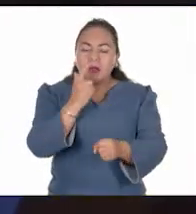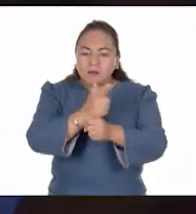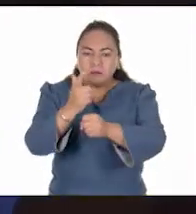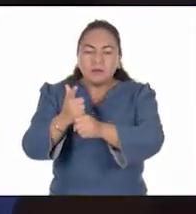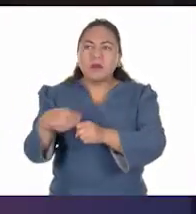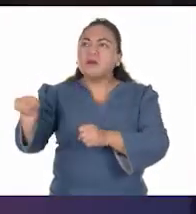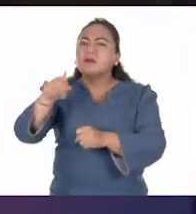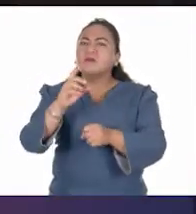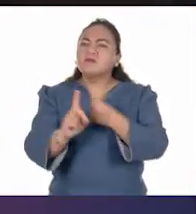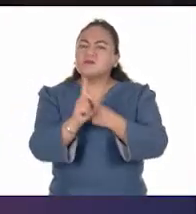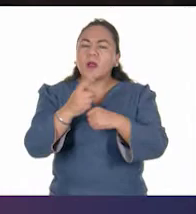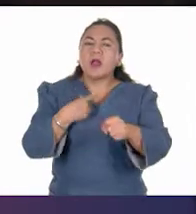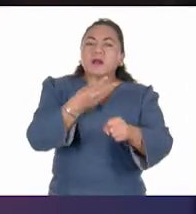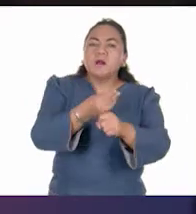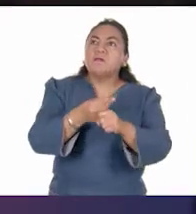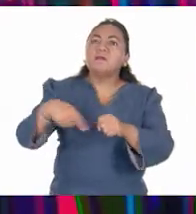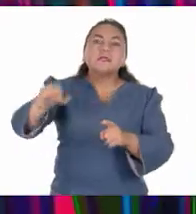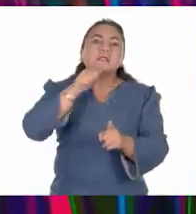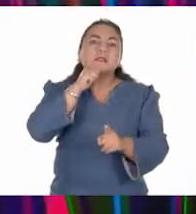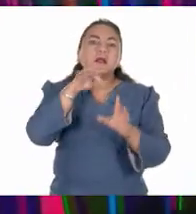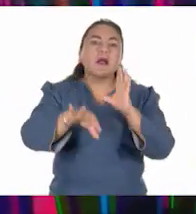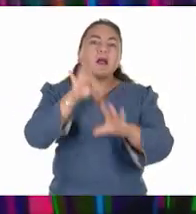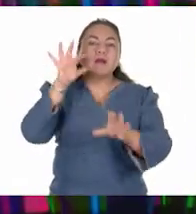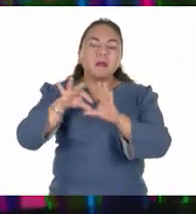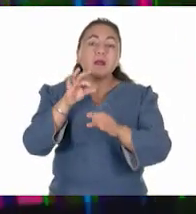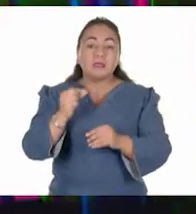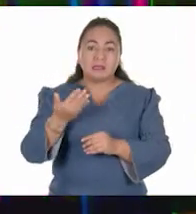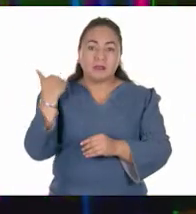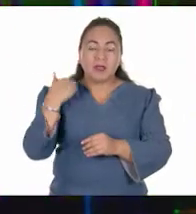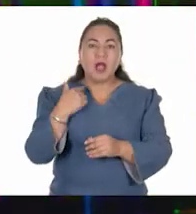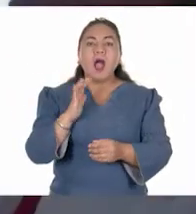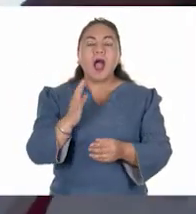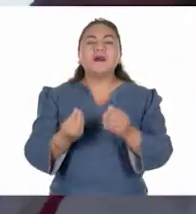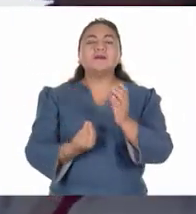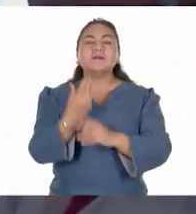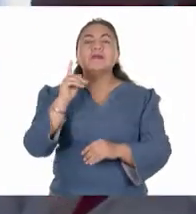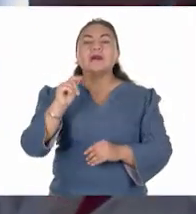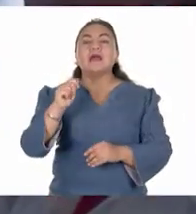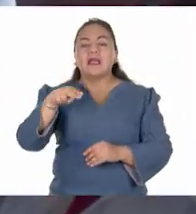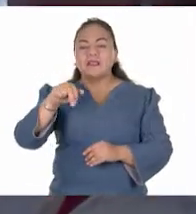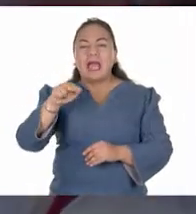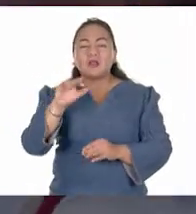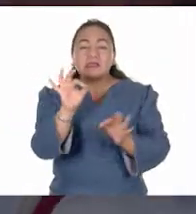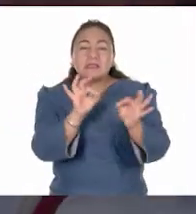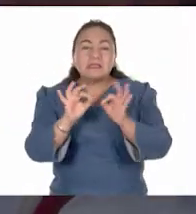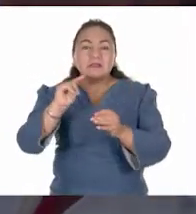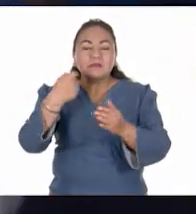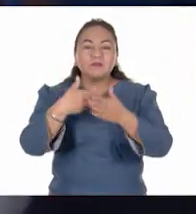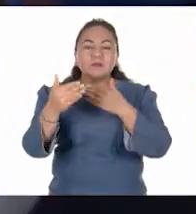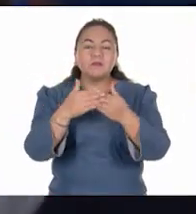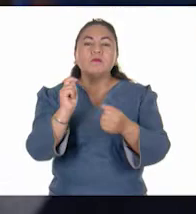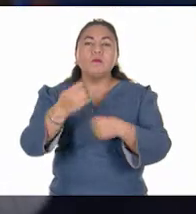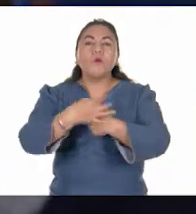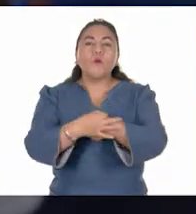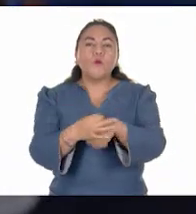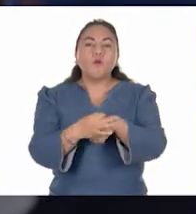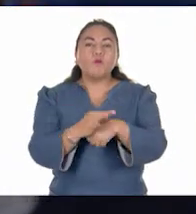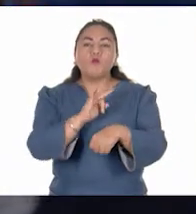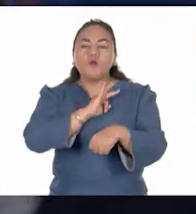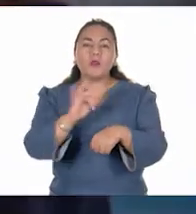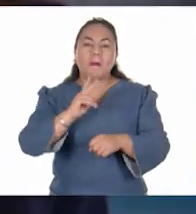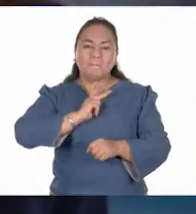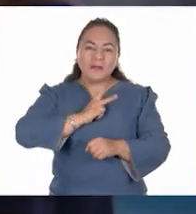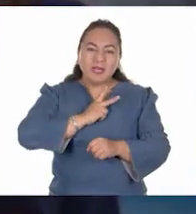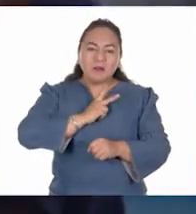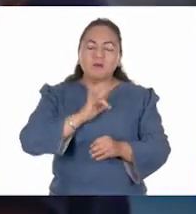que nadie más había encontrado. Hace unos años, innovamos en el mundo de la nanotecnología, creando una nueva molécula capaz de matar